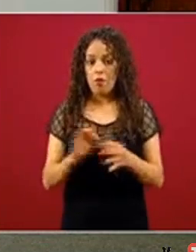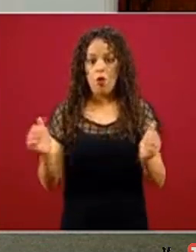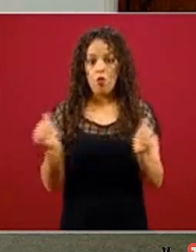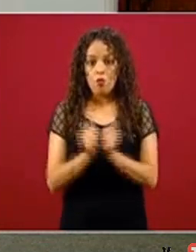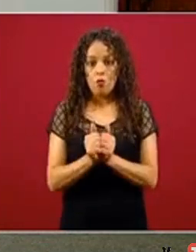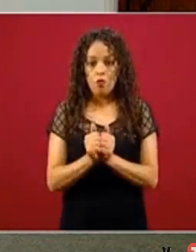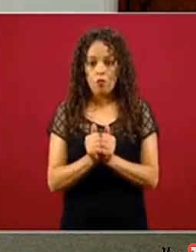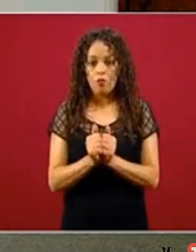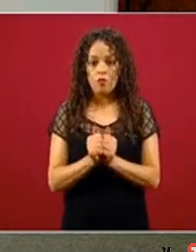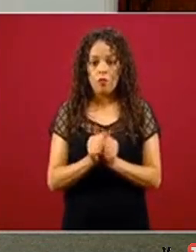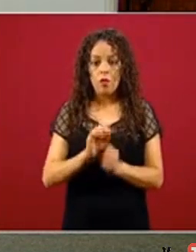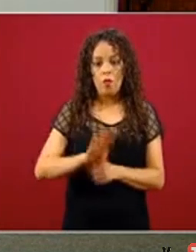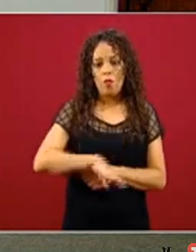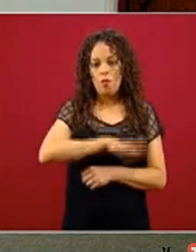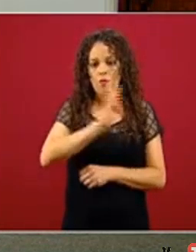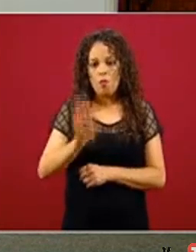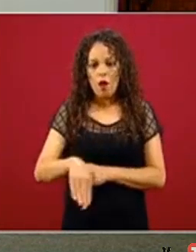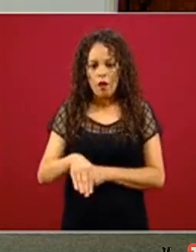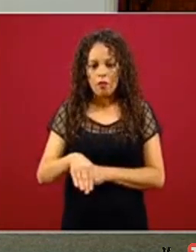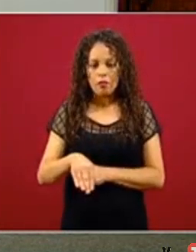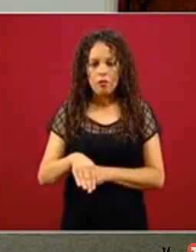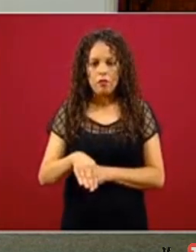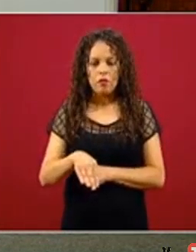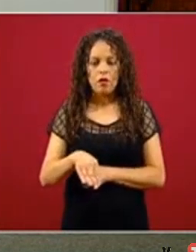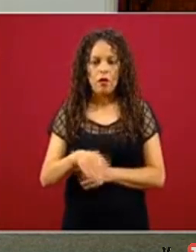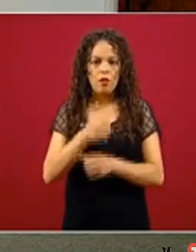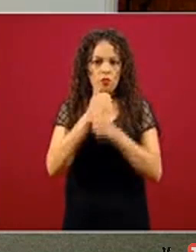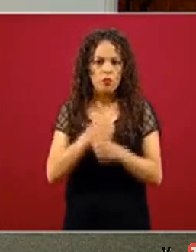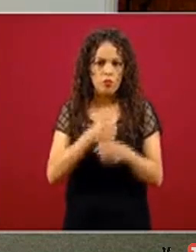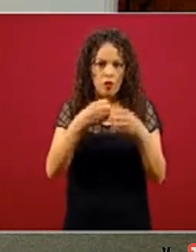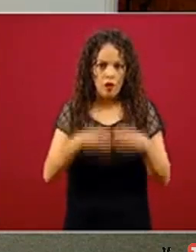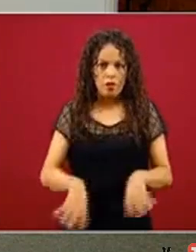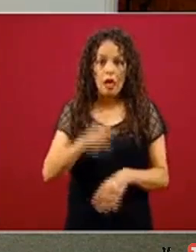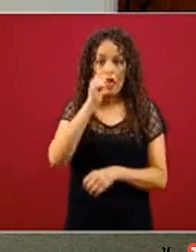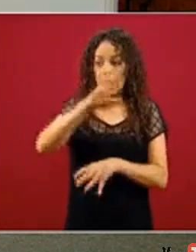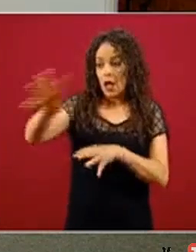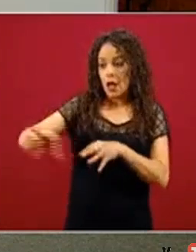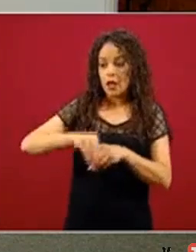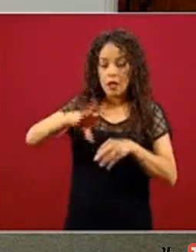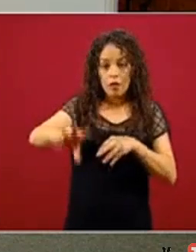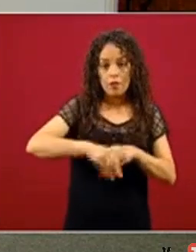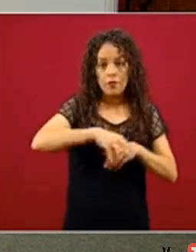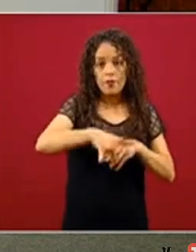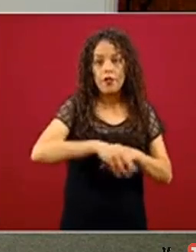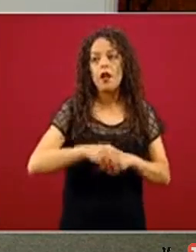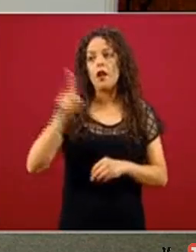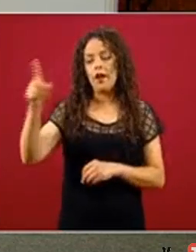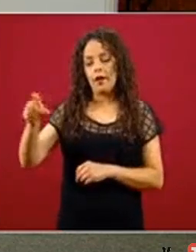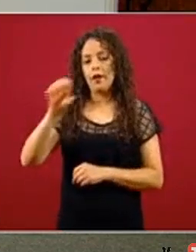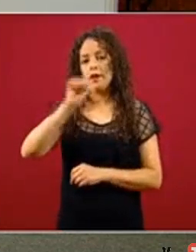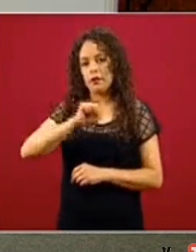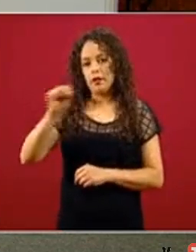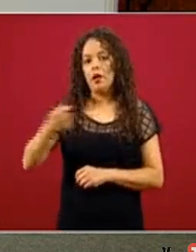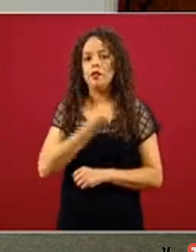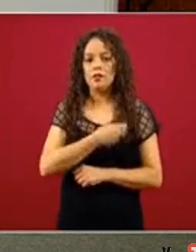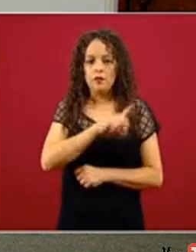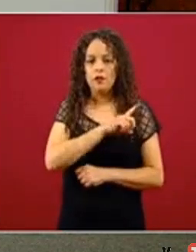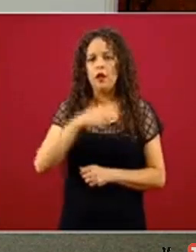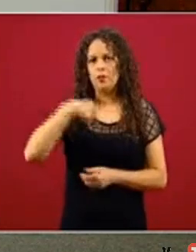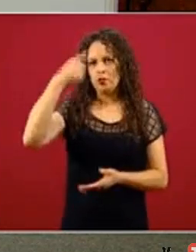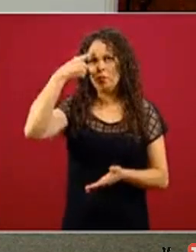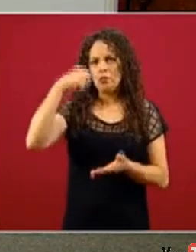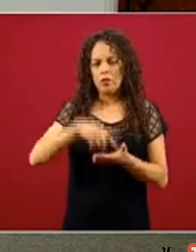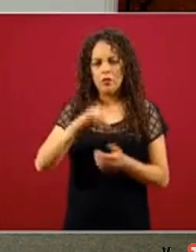violenta, sí las compila la Secretaría de Salud. Y yo creo que ya debemos tener información de mayo y